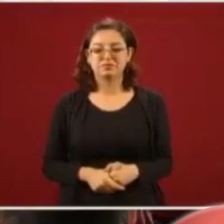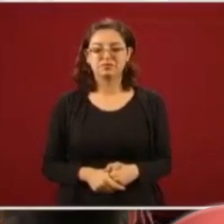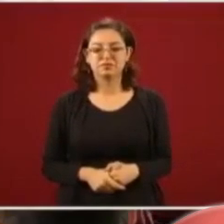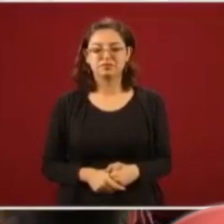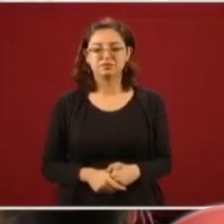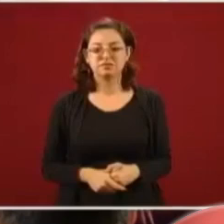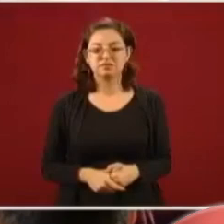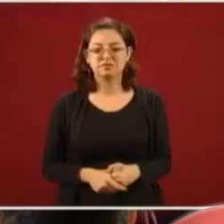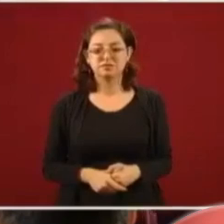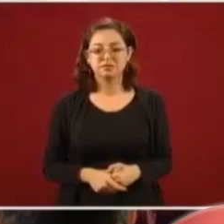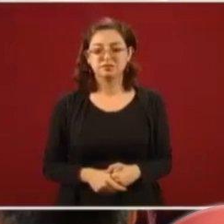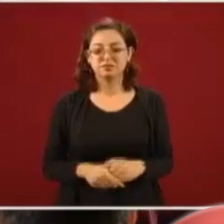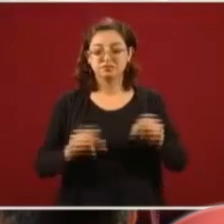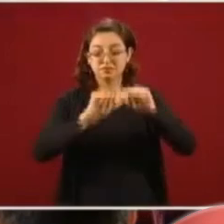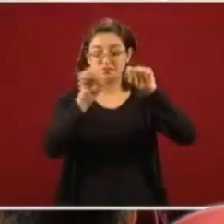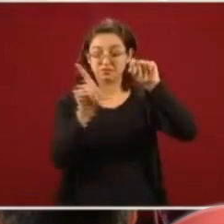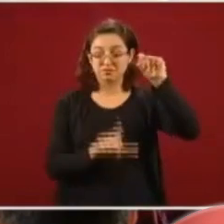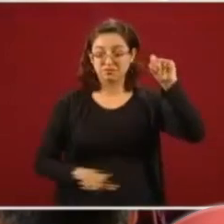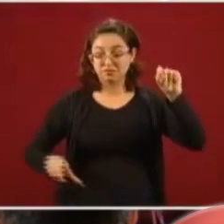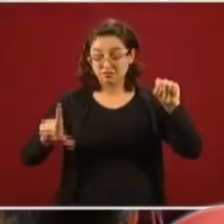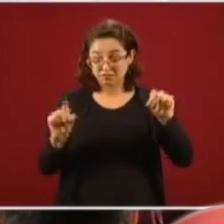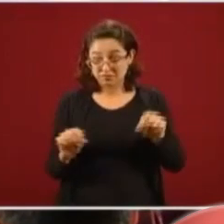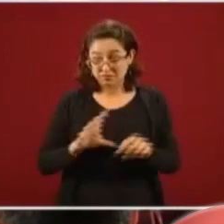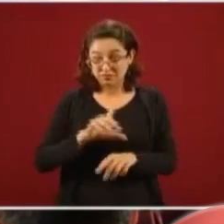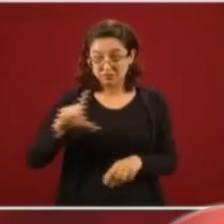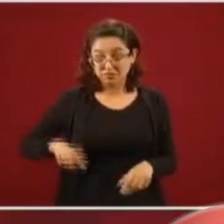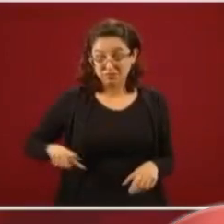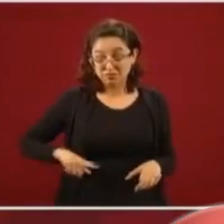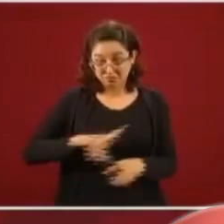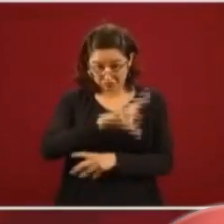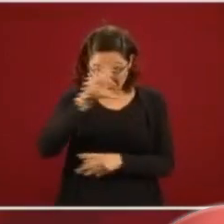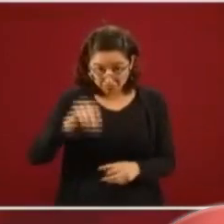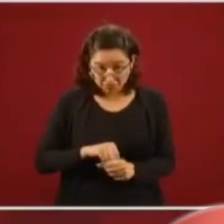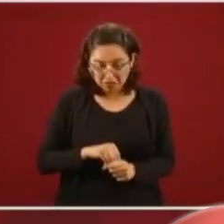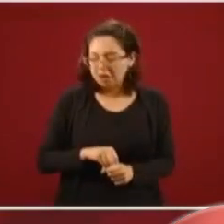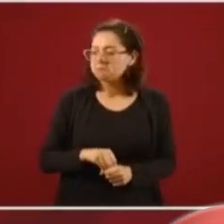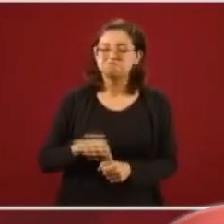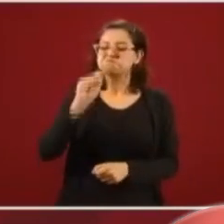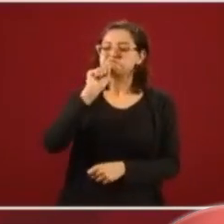¿En todo el gobierno dices? Sí. No, tampoco.